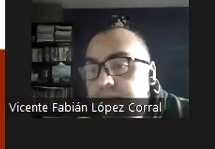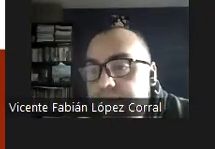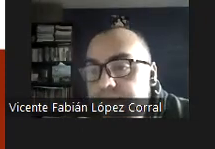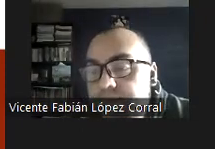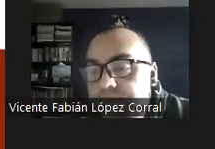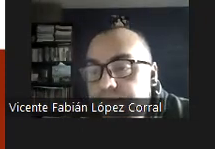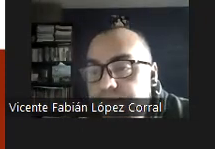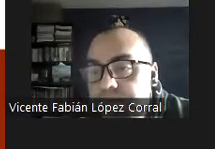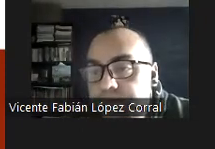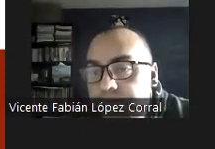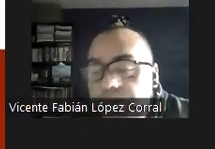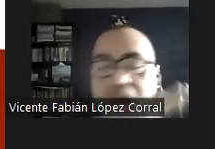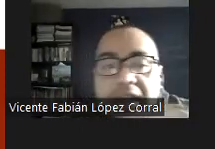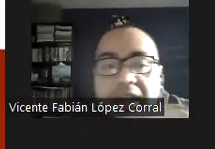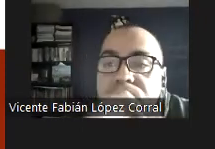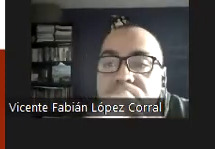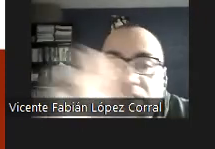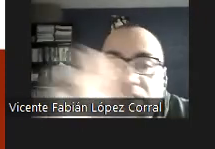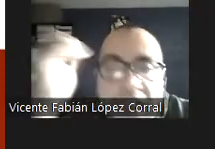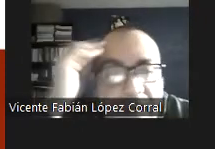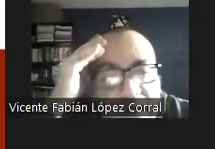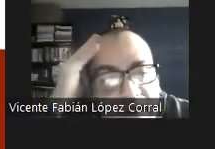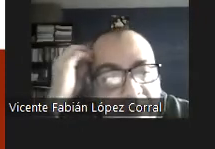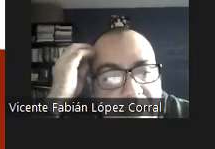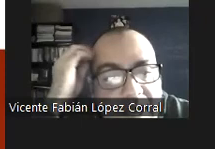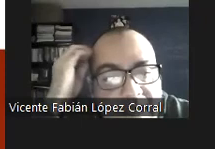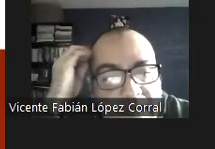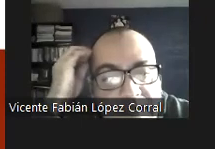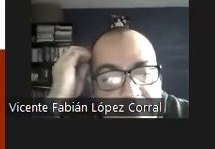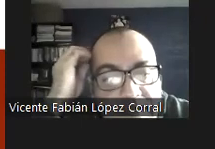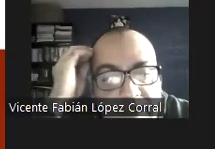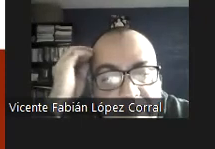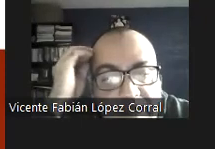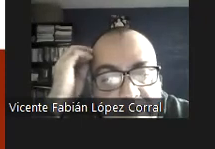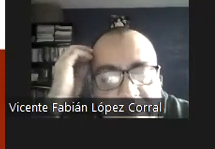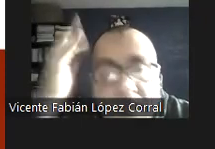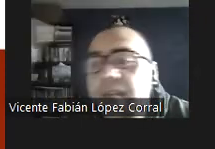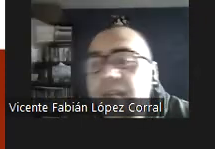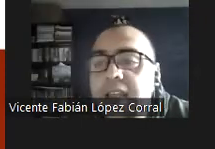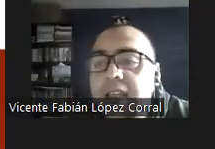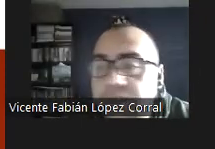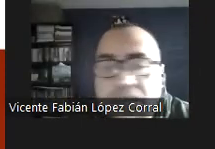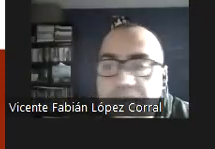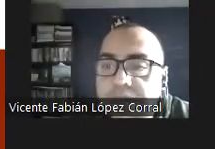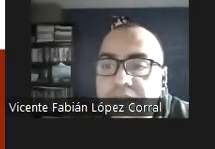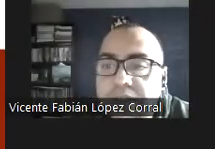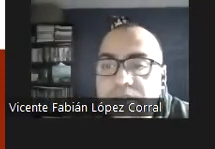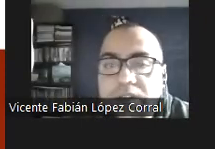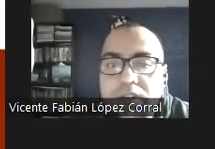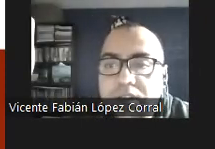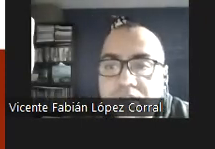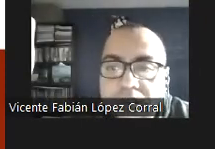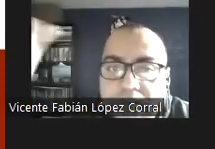Marino no ahí la paleontología y la geología hacen migas para explicar las cosas y nos habla que la situación ha